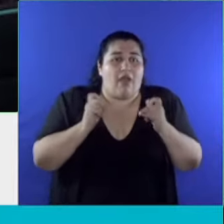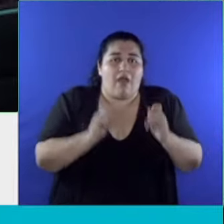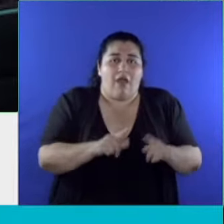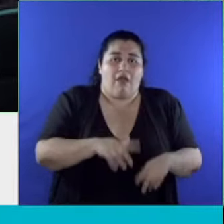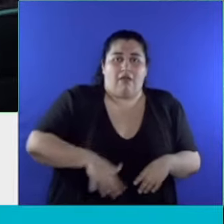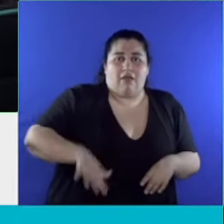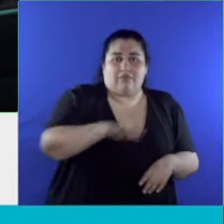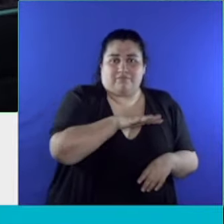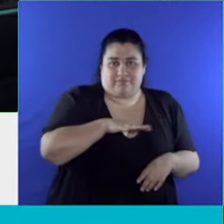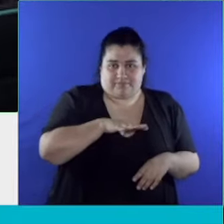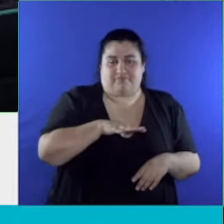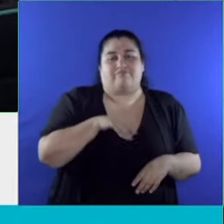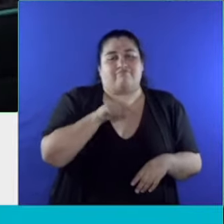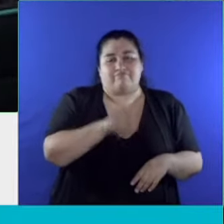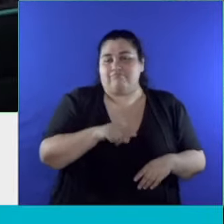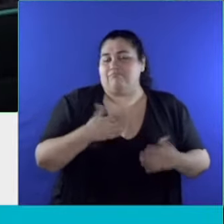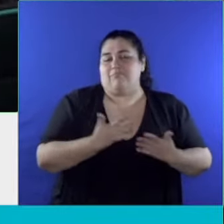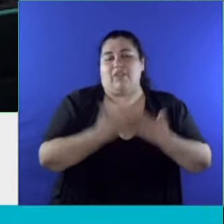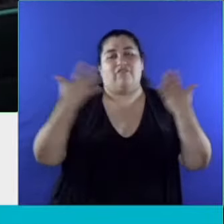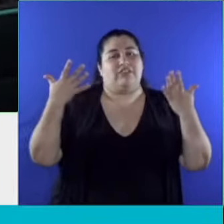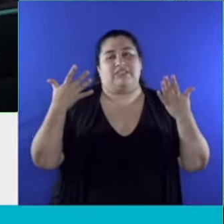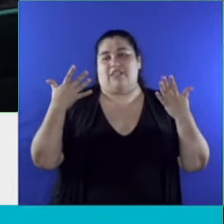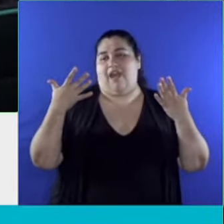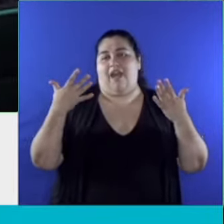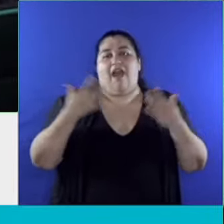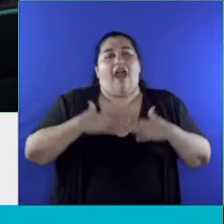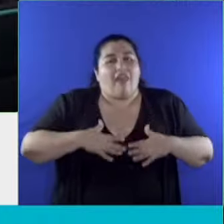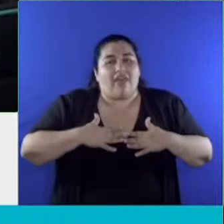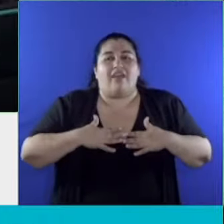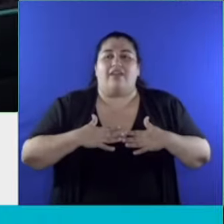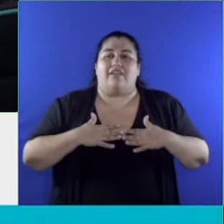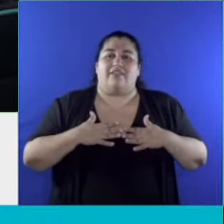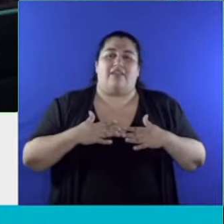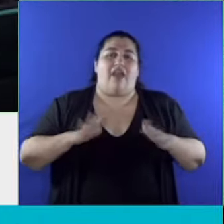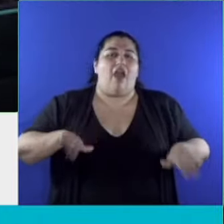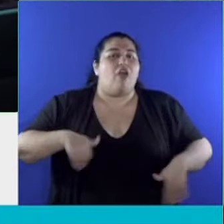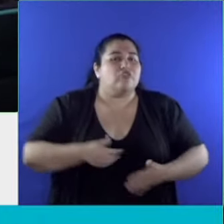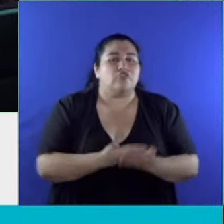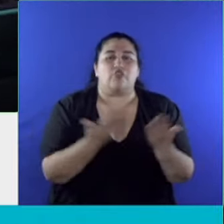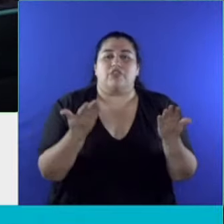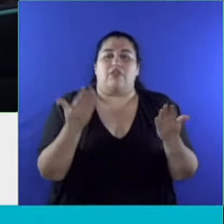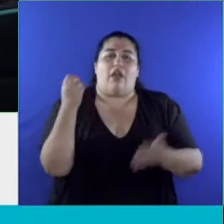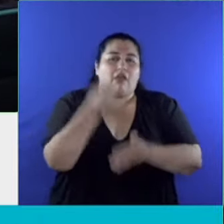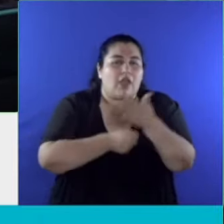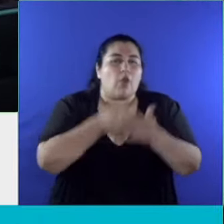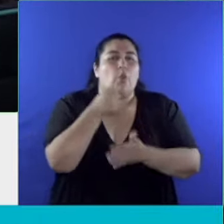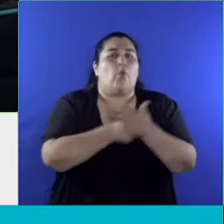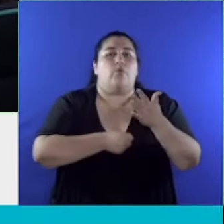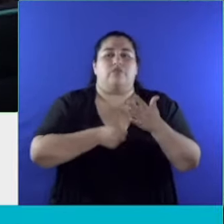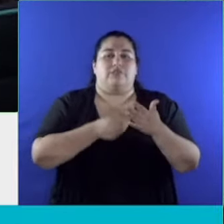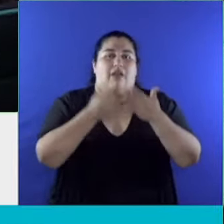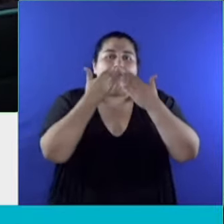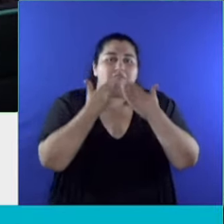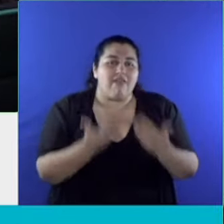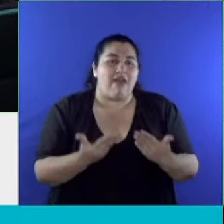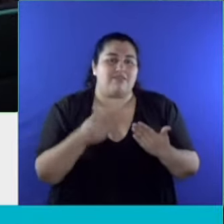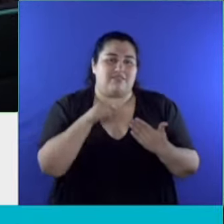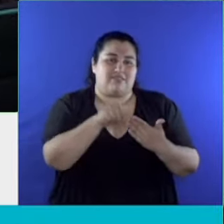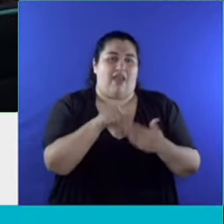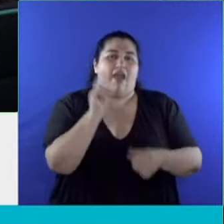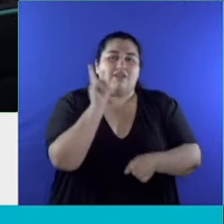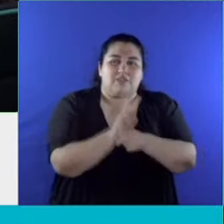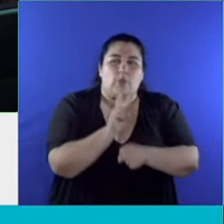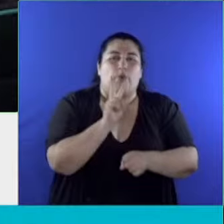las vecinas es la felicidad y la alegría de una sociedad pujante que se construye no solamente con